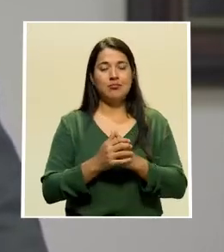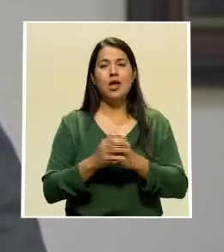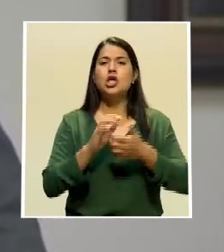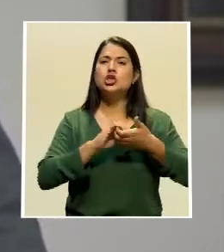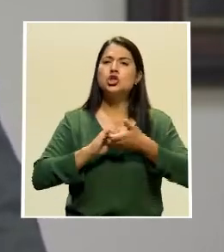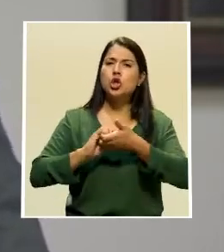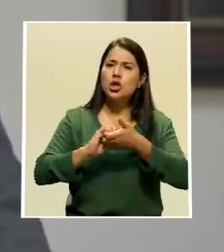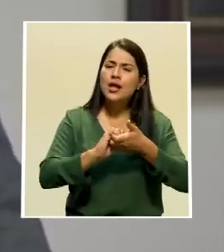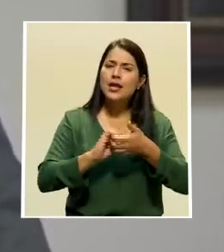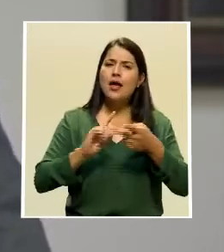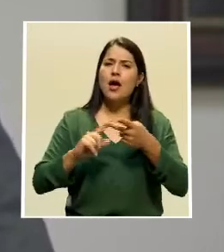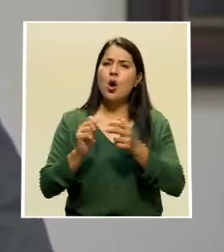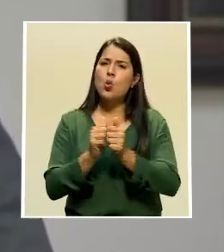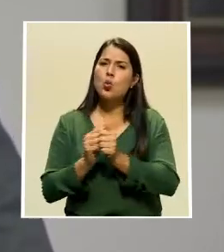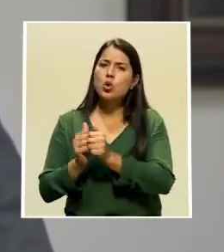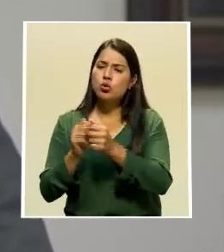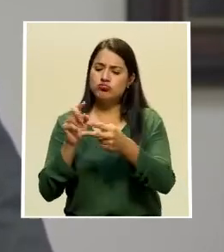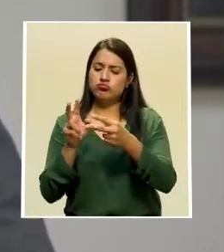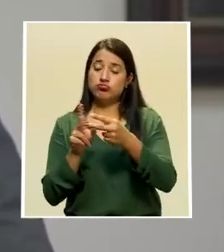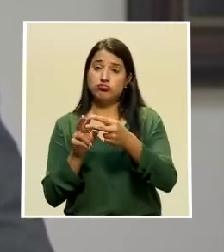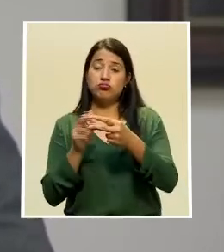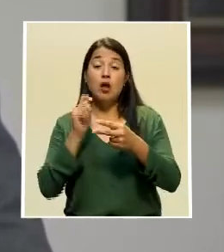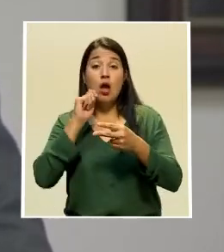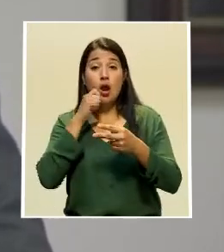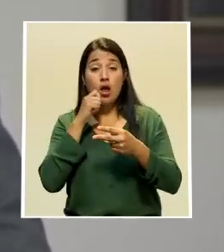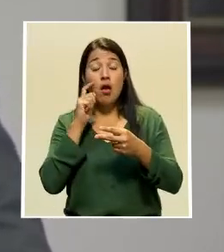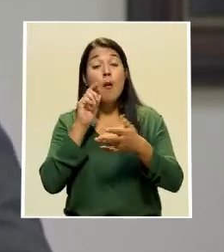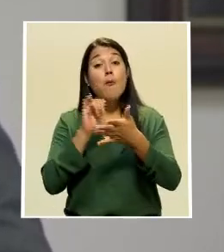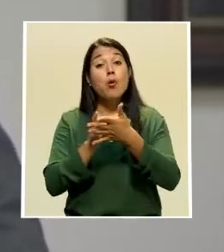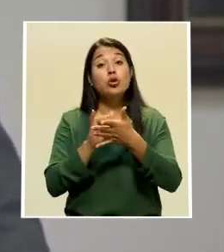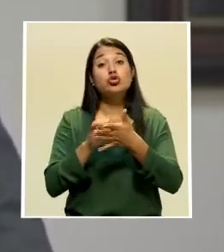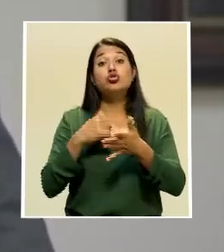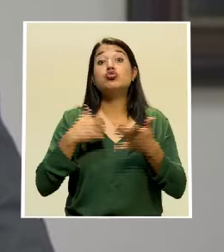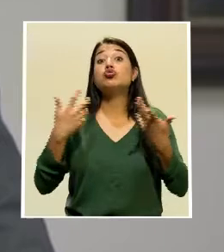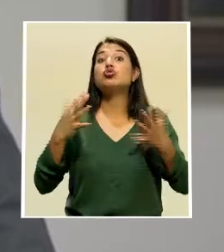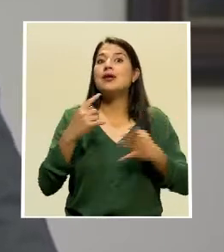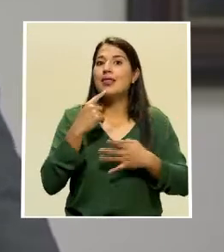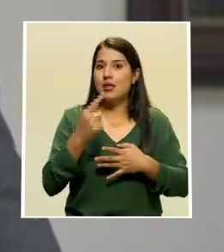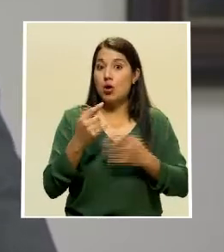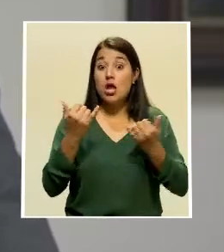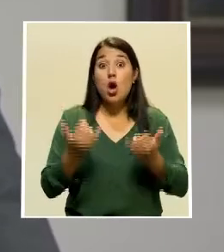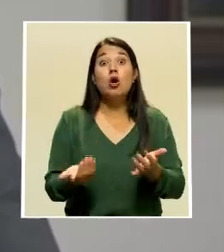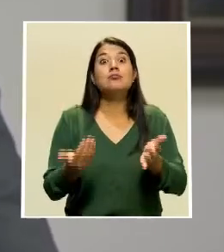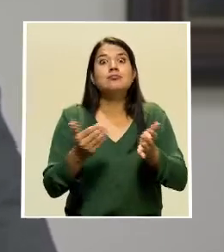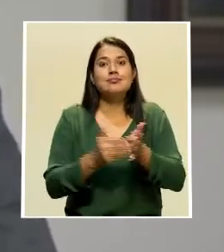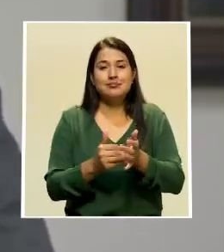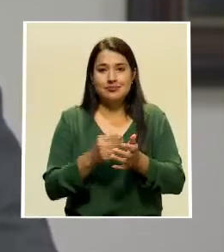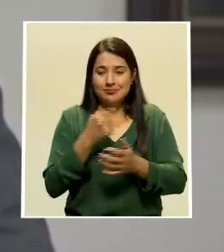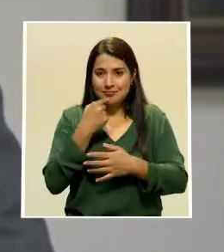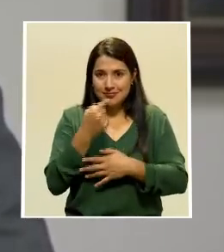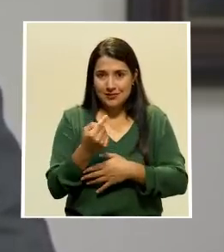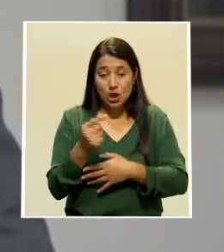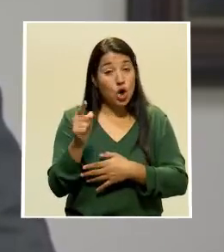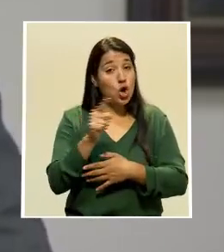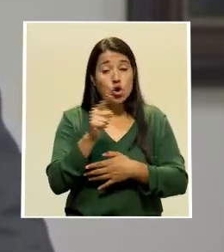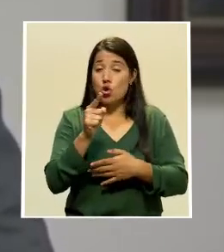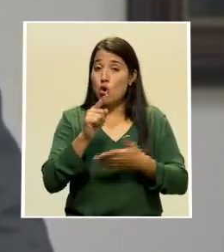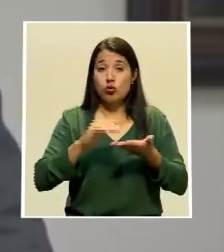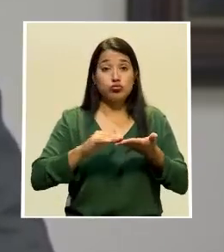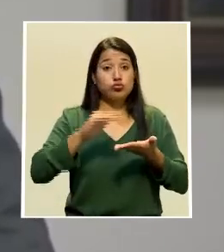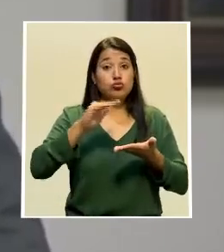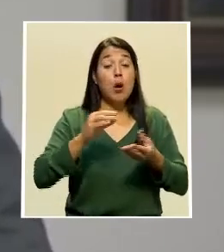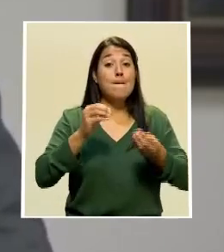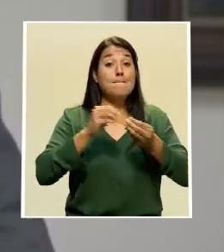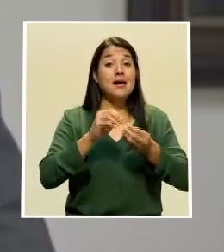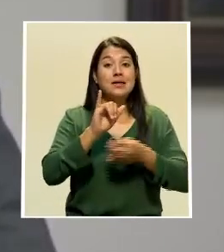Solidaridad y unión son la clave. Por eso he dicho y reitero, no se aumentará el impuesto del valor